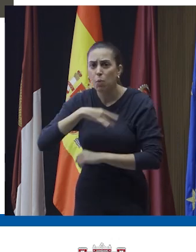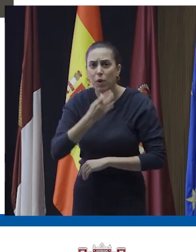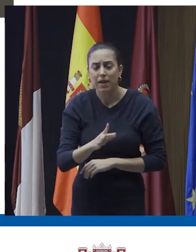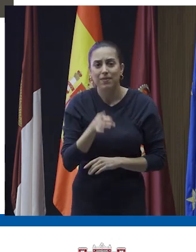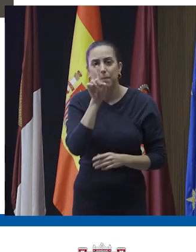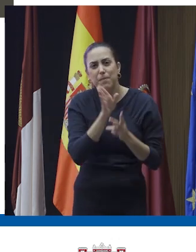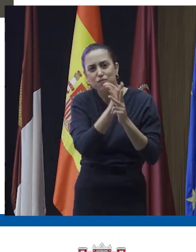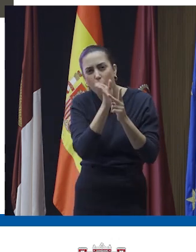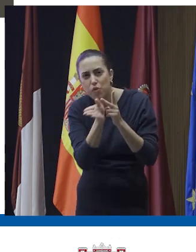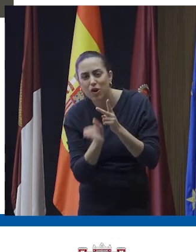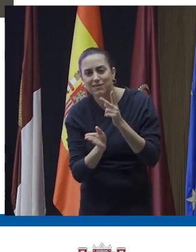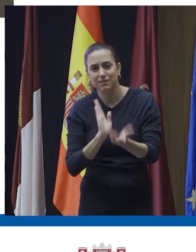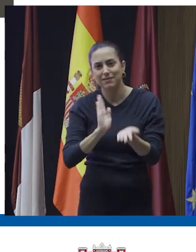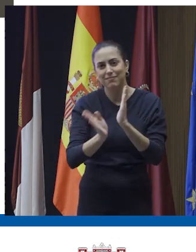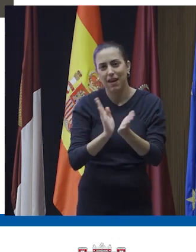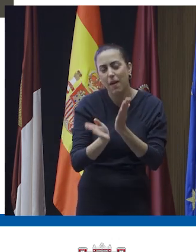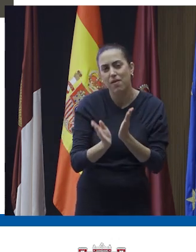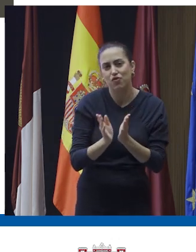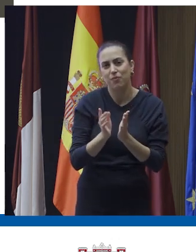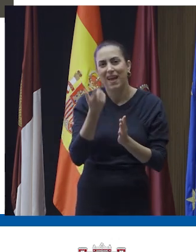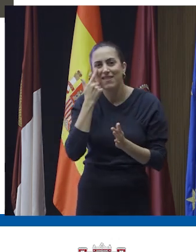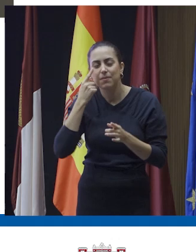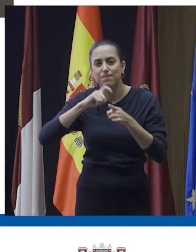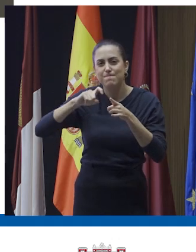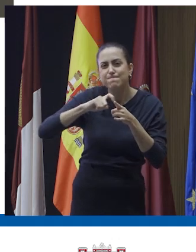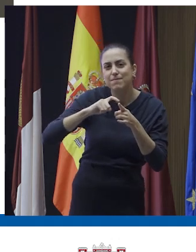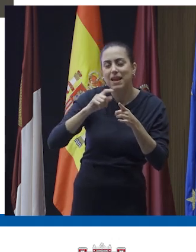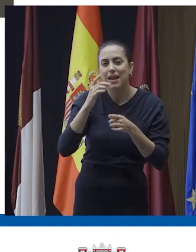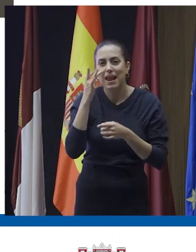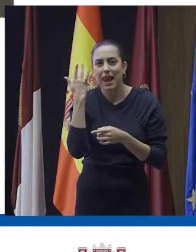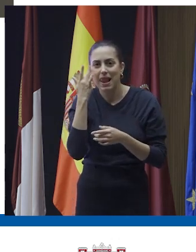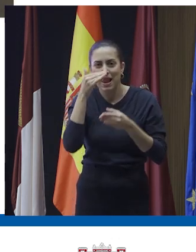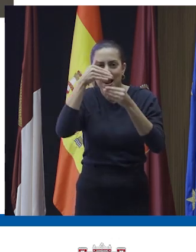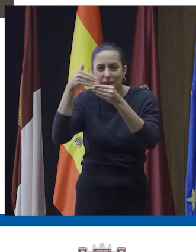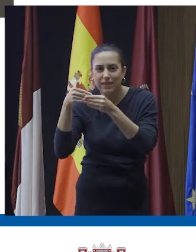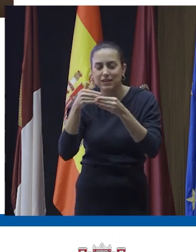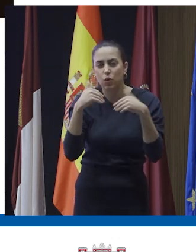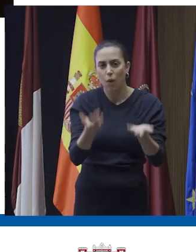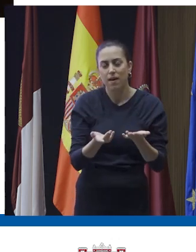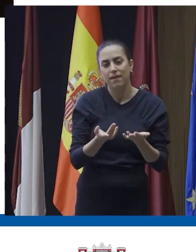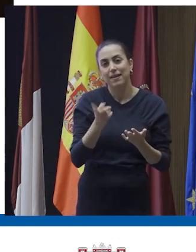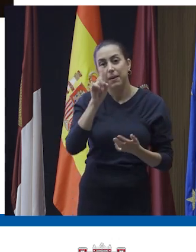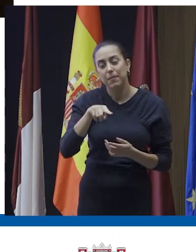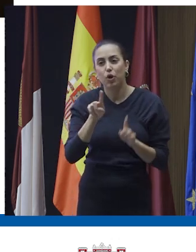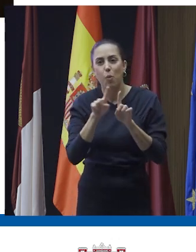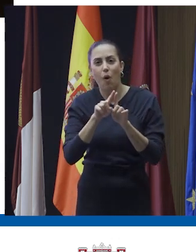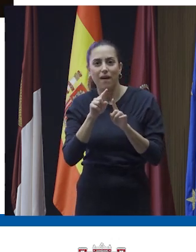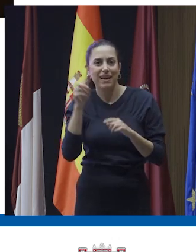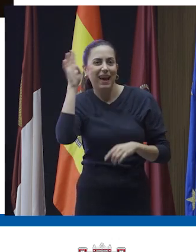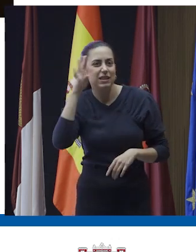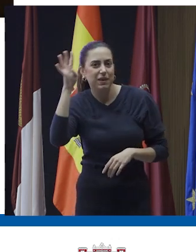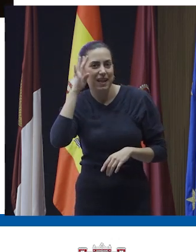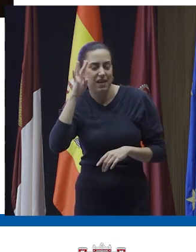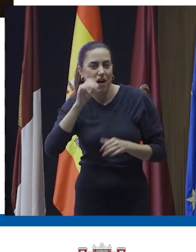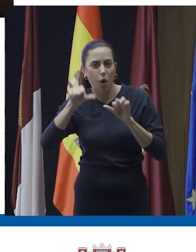sobre todo haciendo incidencia en las lentes disponibles que tenemos. Y luego, pues la expectativa posoperatoria, que es muy importante negociarla